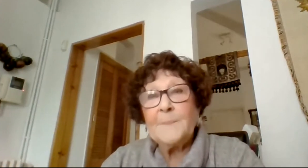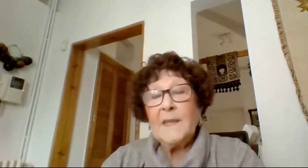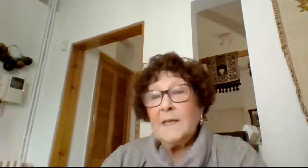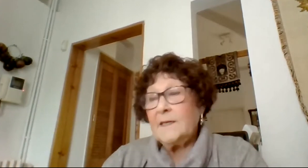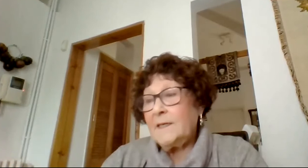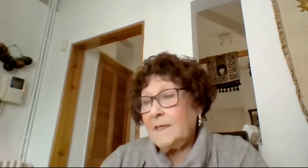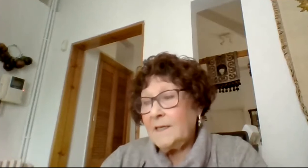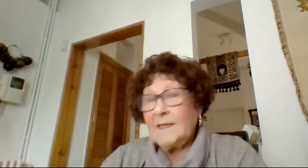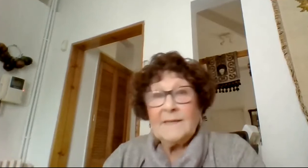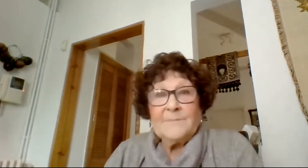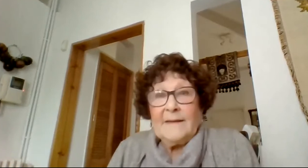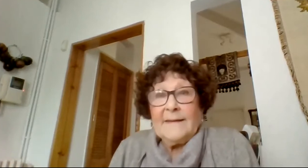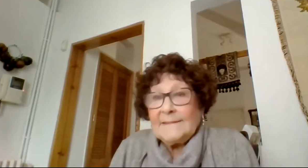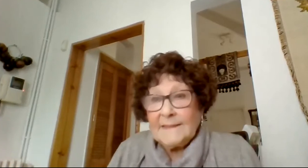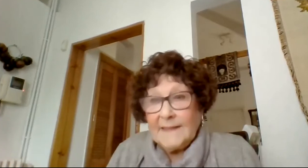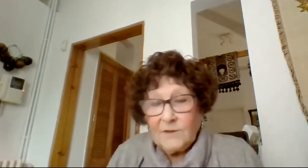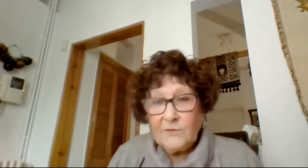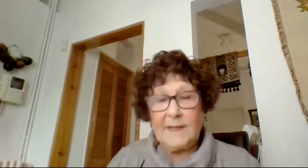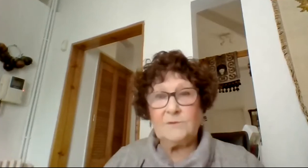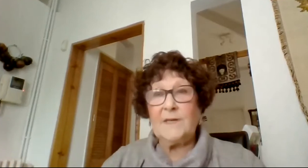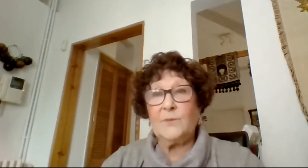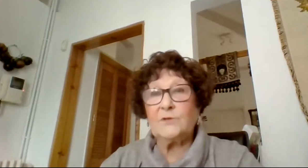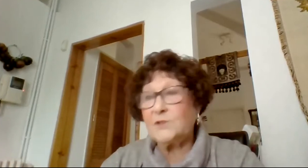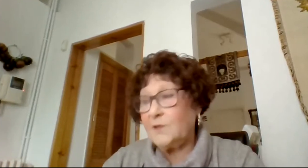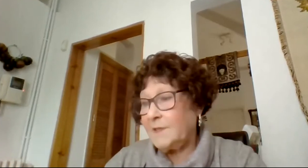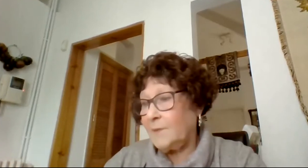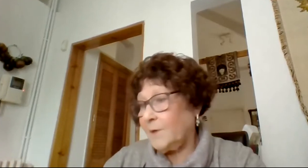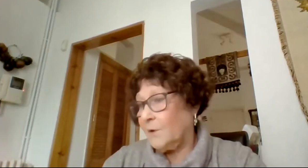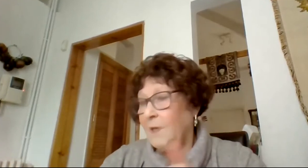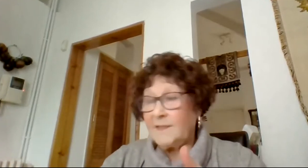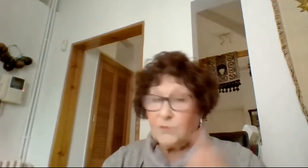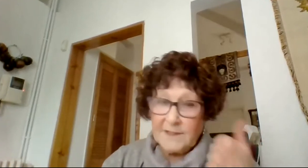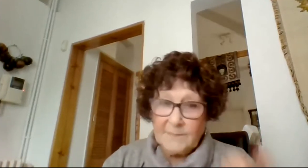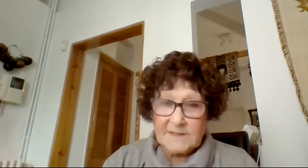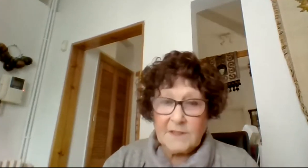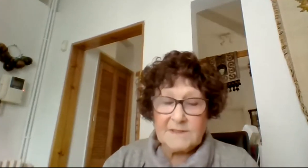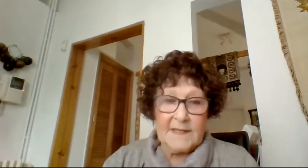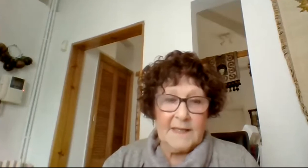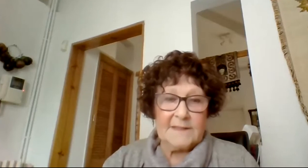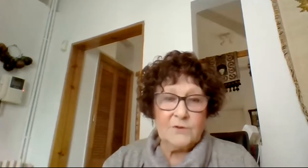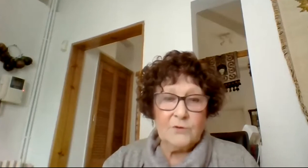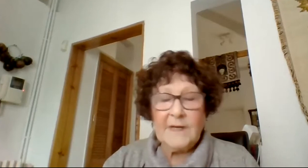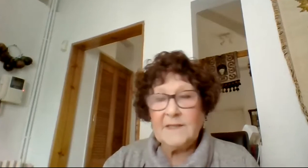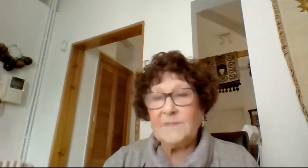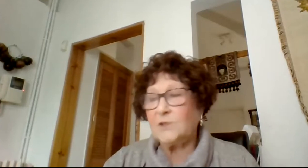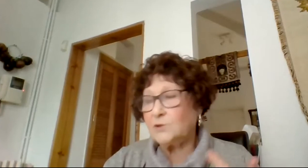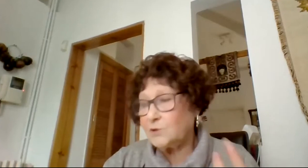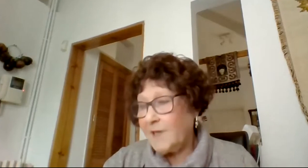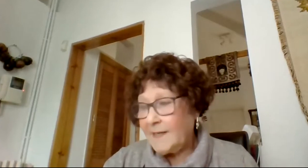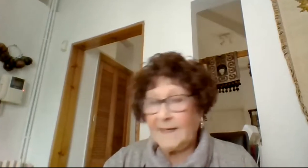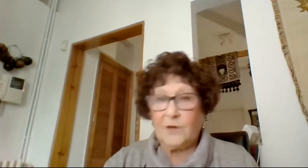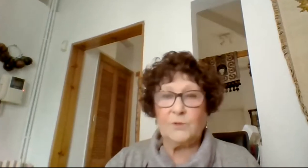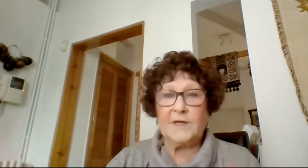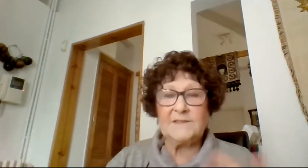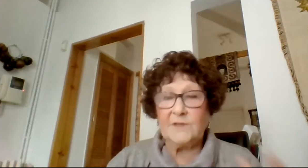amiga ¿qué es el trastorno del autismo? Entonces yo le dije, bueno, es una dimensión, trastorno de la dimensión